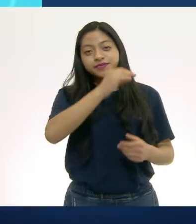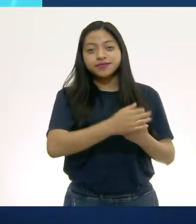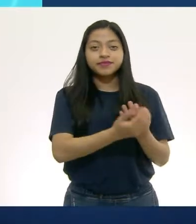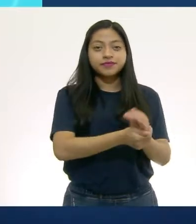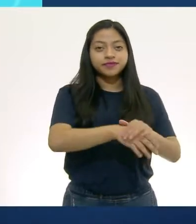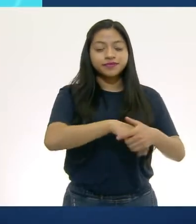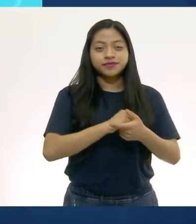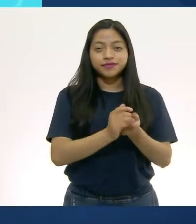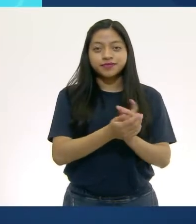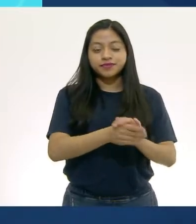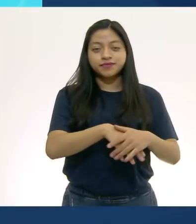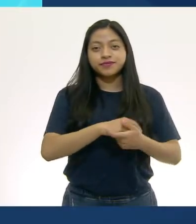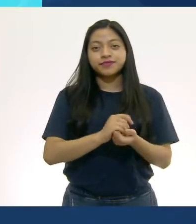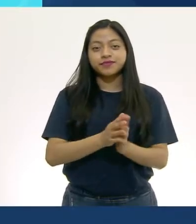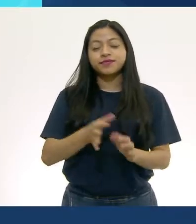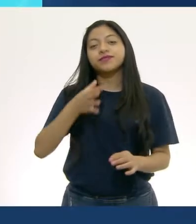agua.